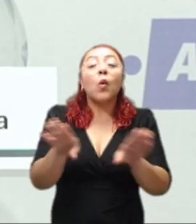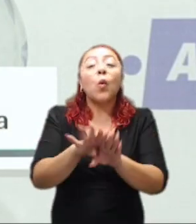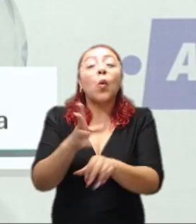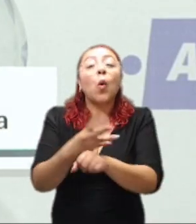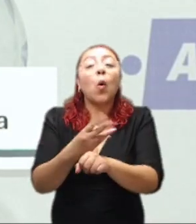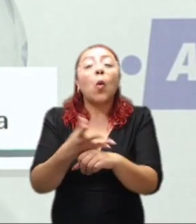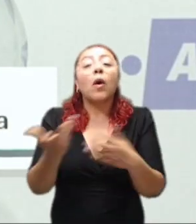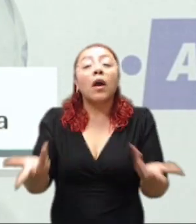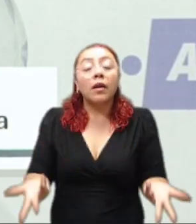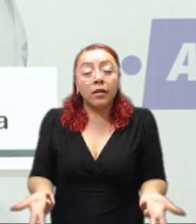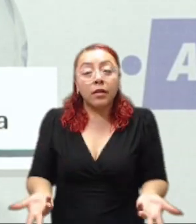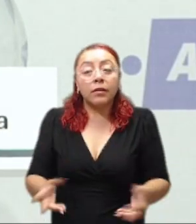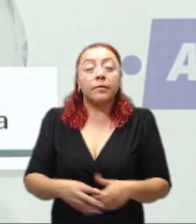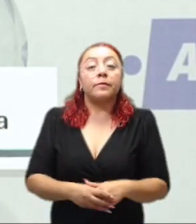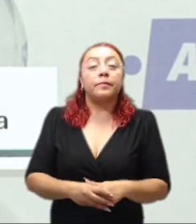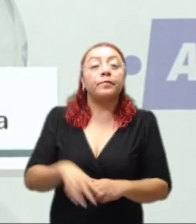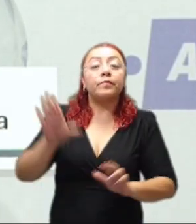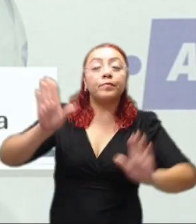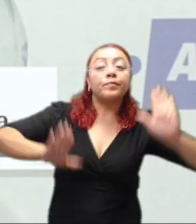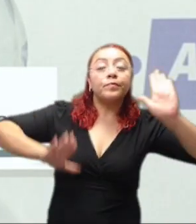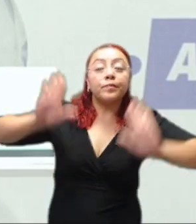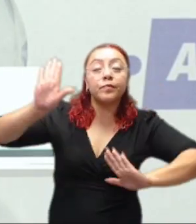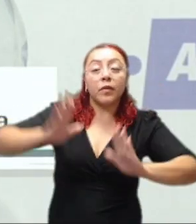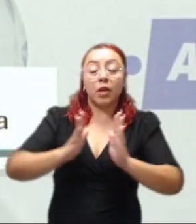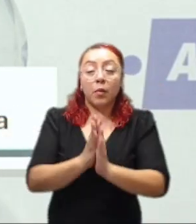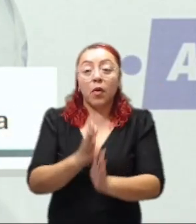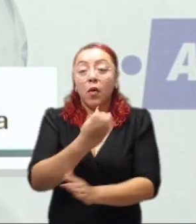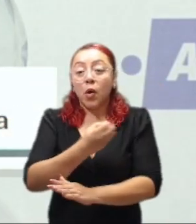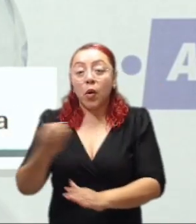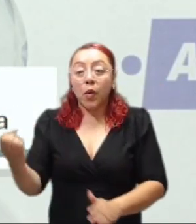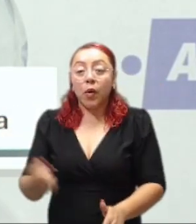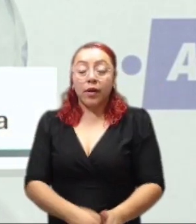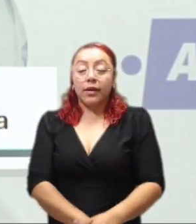cámara sí levantan la mano para